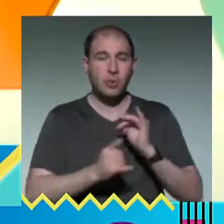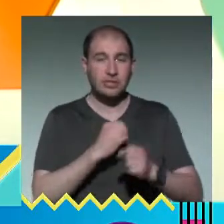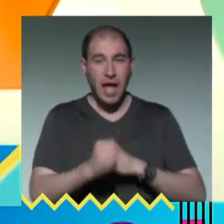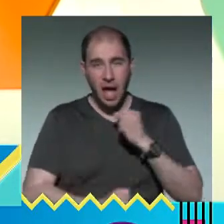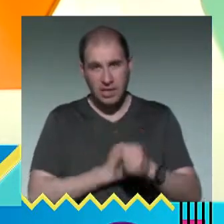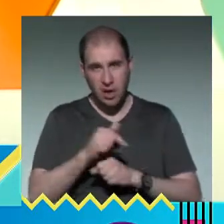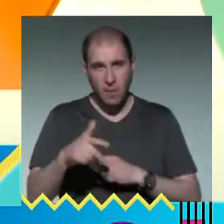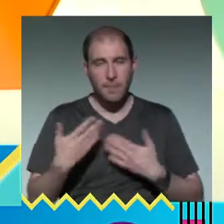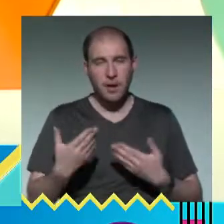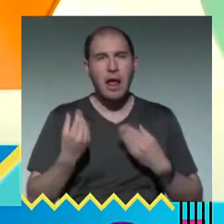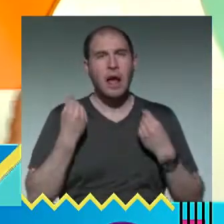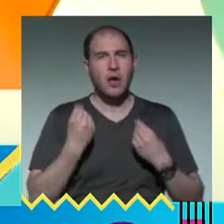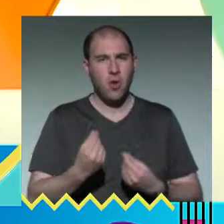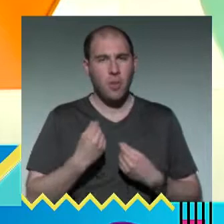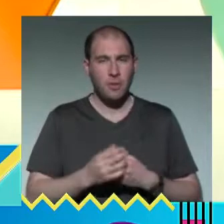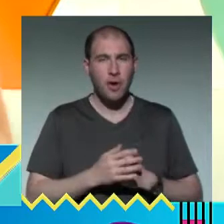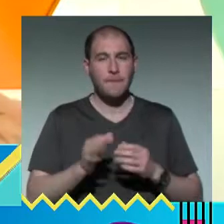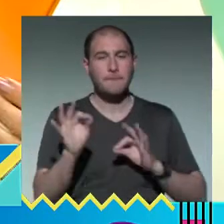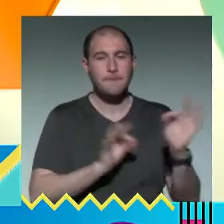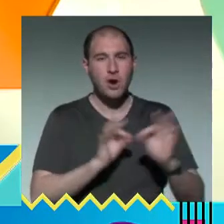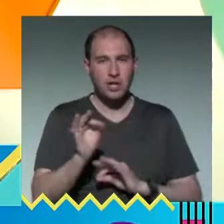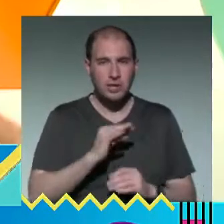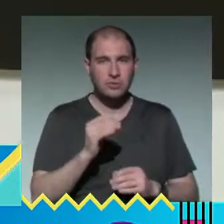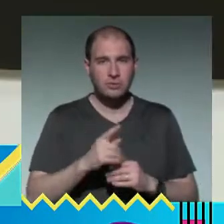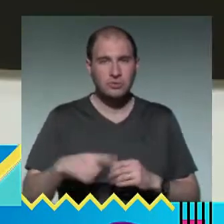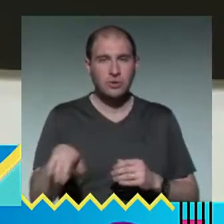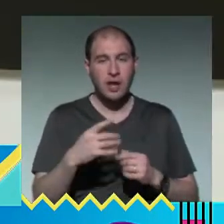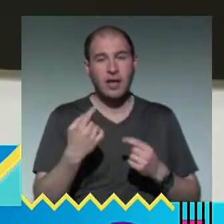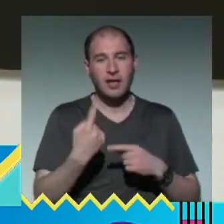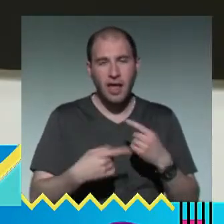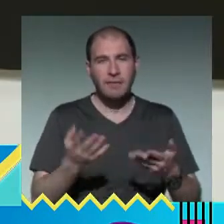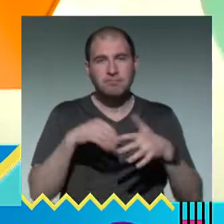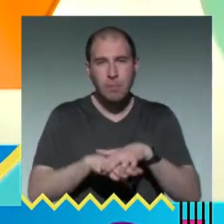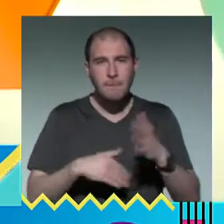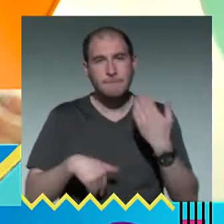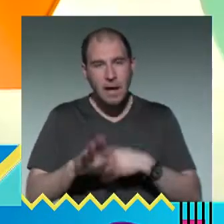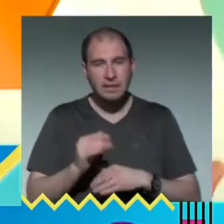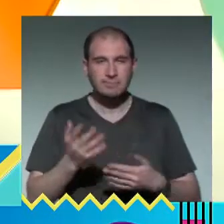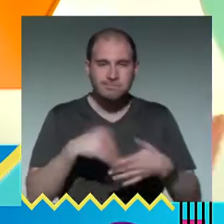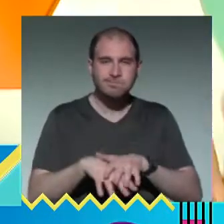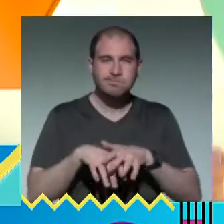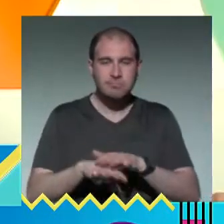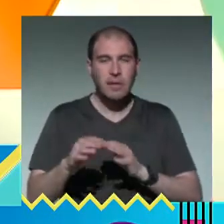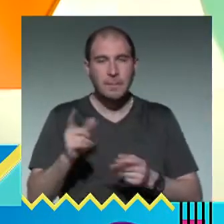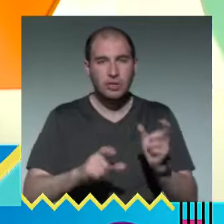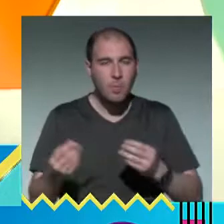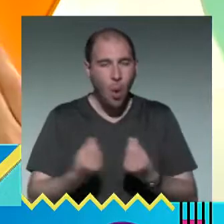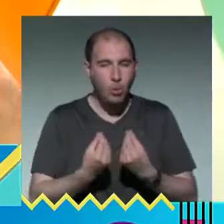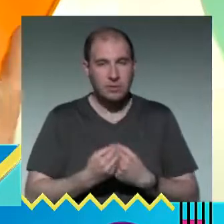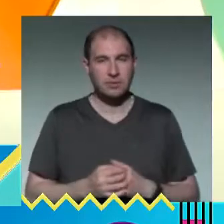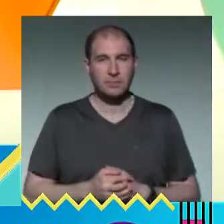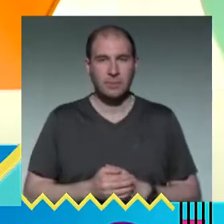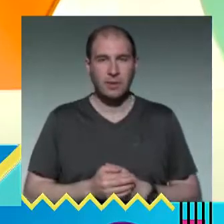día de hoy, cómo de alguna manera esos proyectos han ido tratando de cada vez incluir a más personas. Nosotros